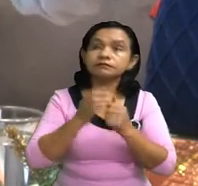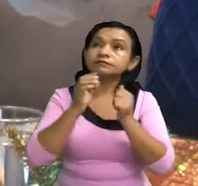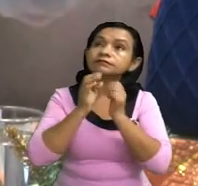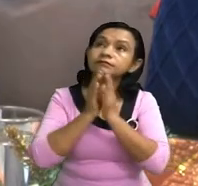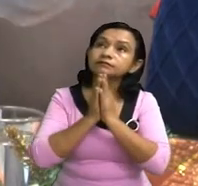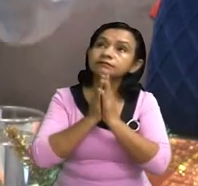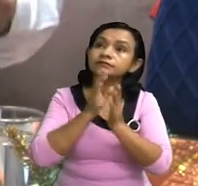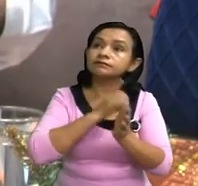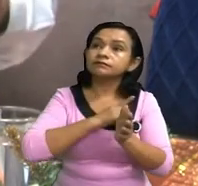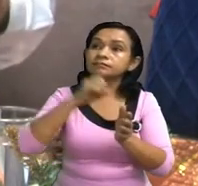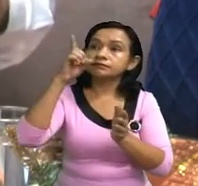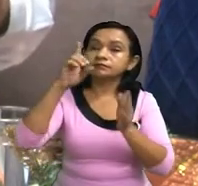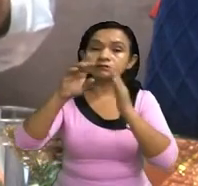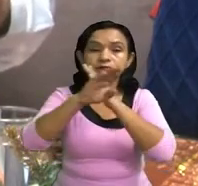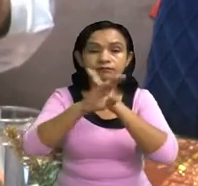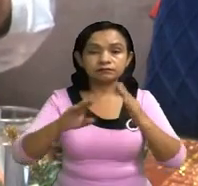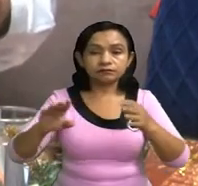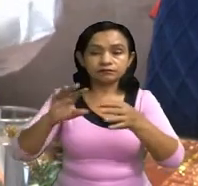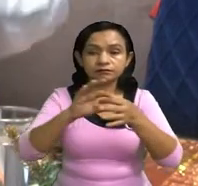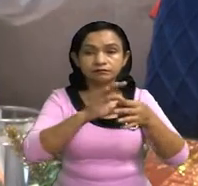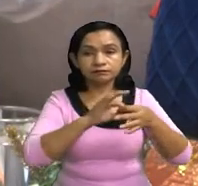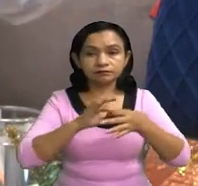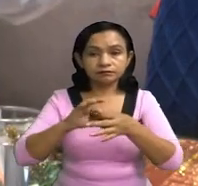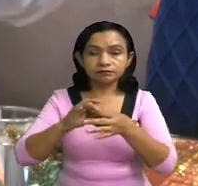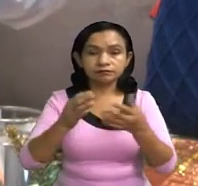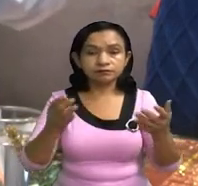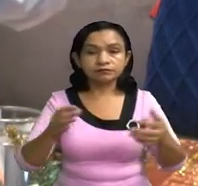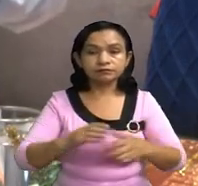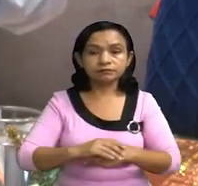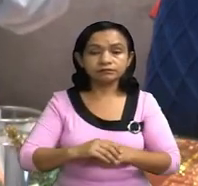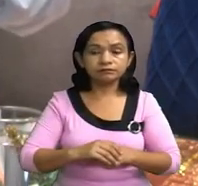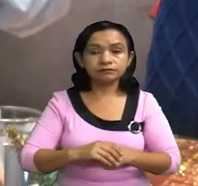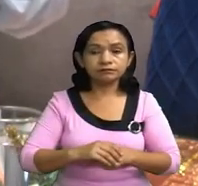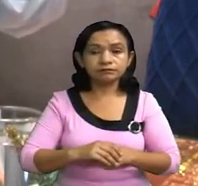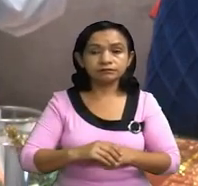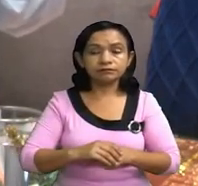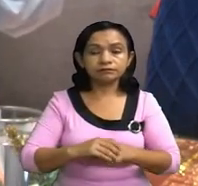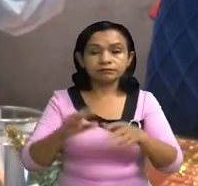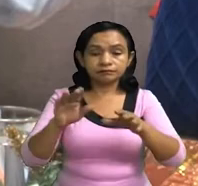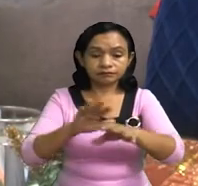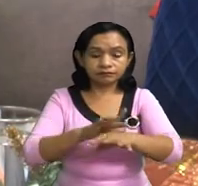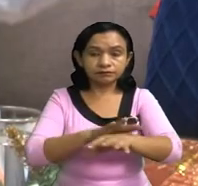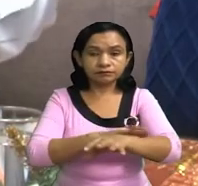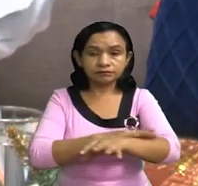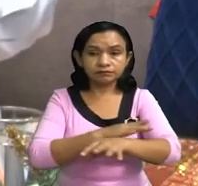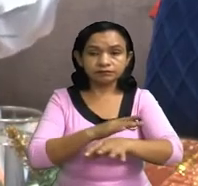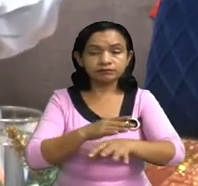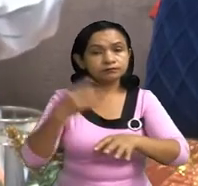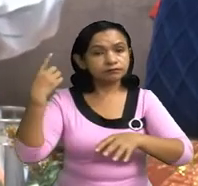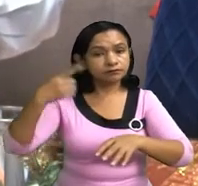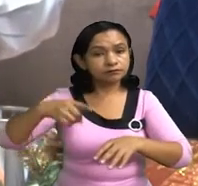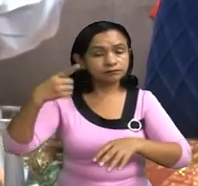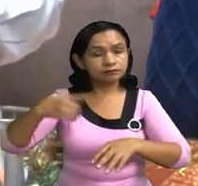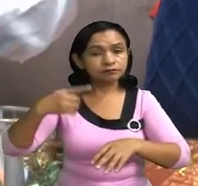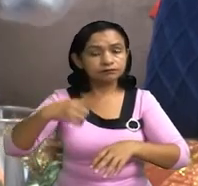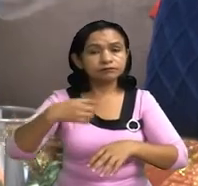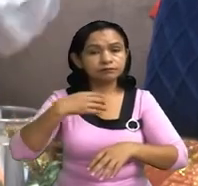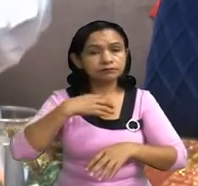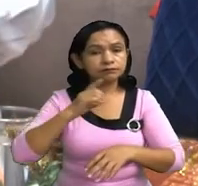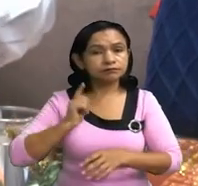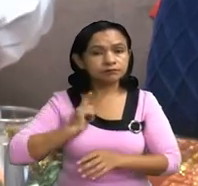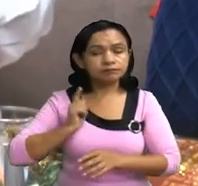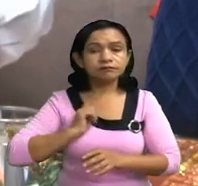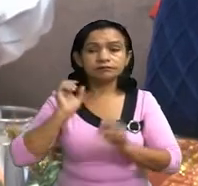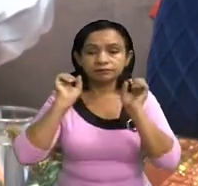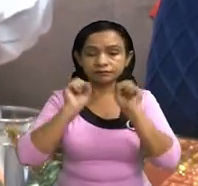por la paz y la reconciliación. Por lo tanto, nos sentimos con el pleno derecho de hacer